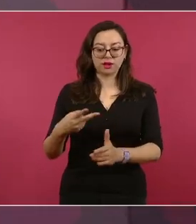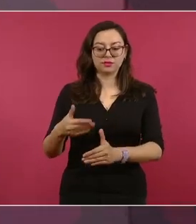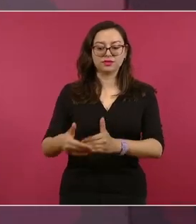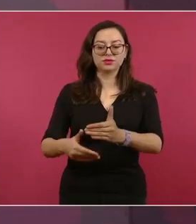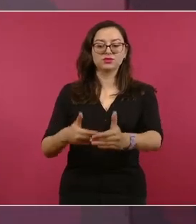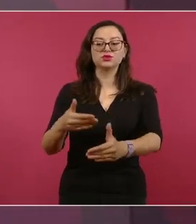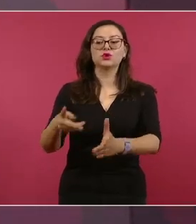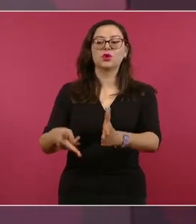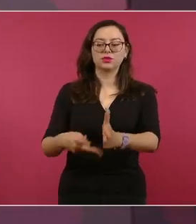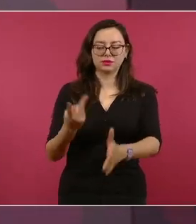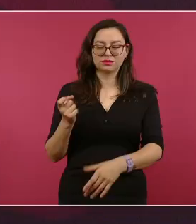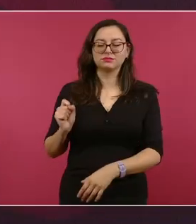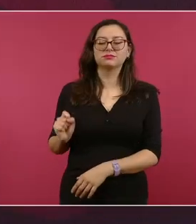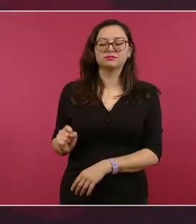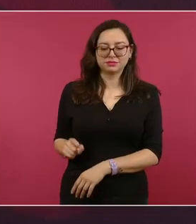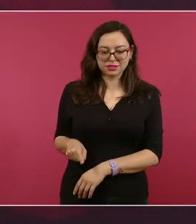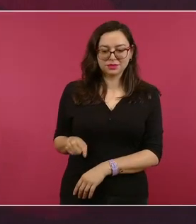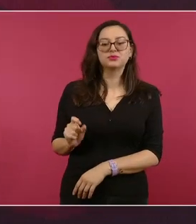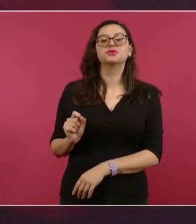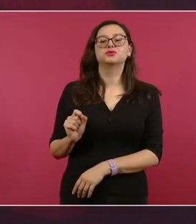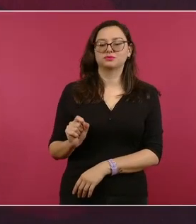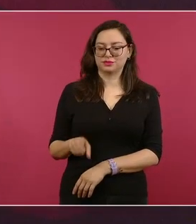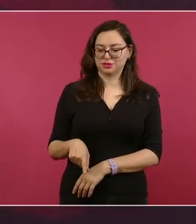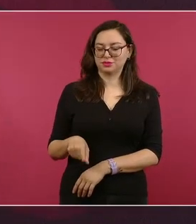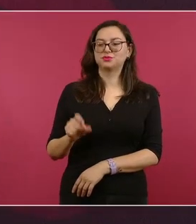la historia sí se repite,